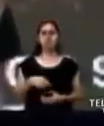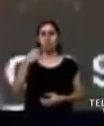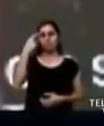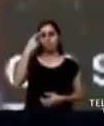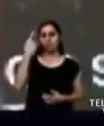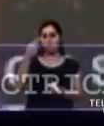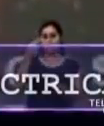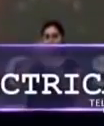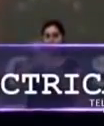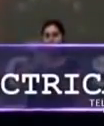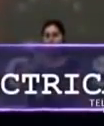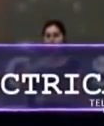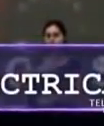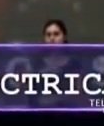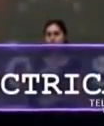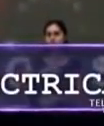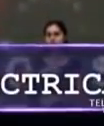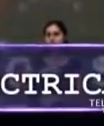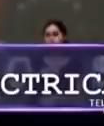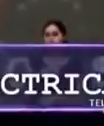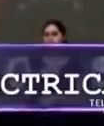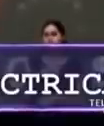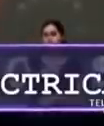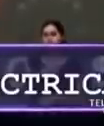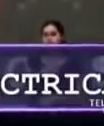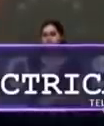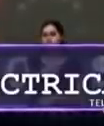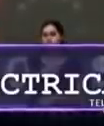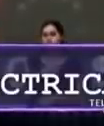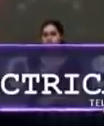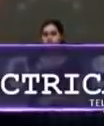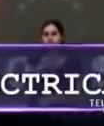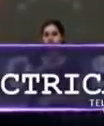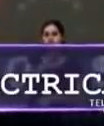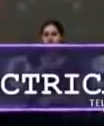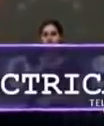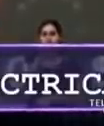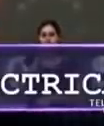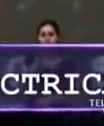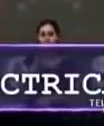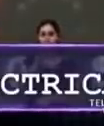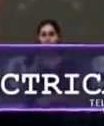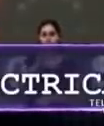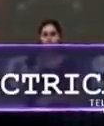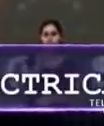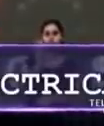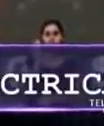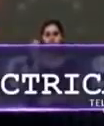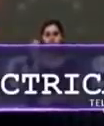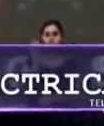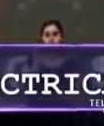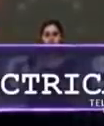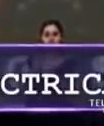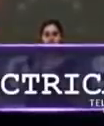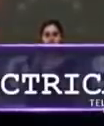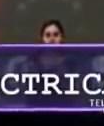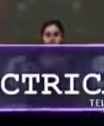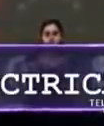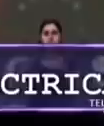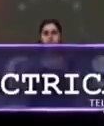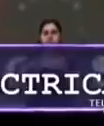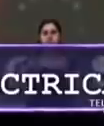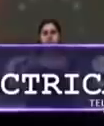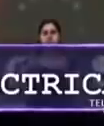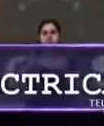Para diciembre, la transmisión y distribución de la Autoridad de la Energía Eléctrica se habrá concesionado, dando